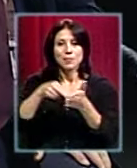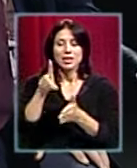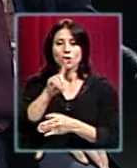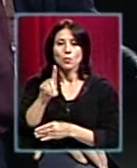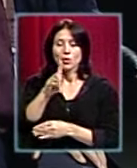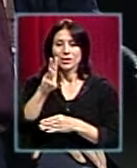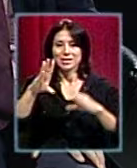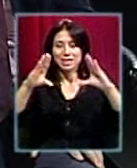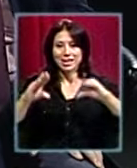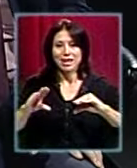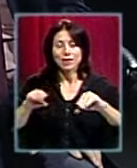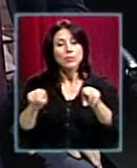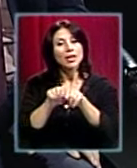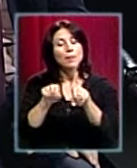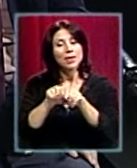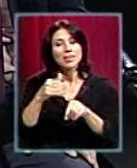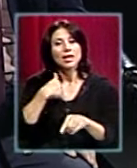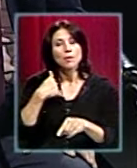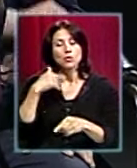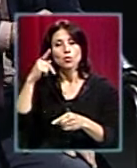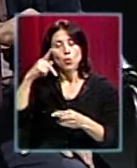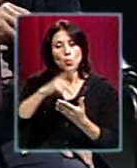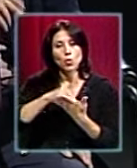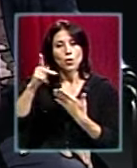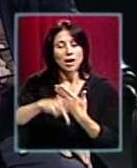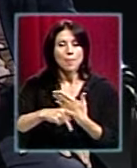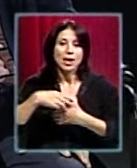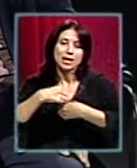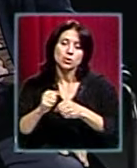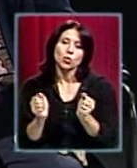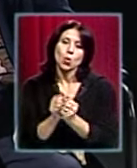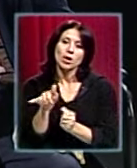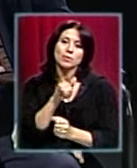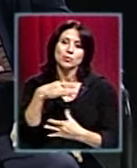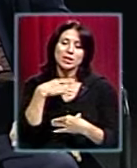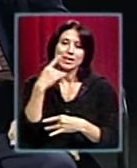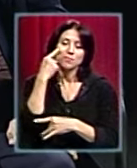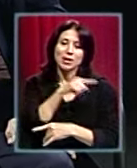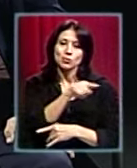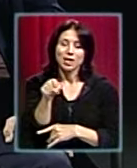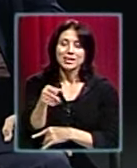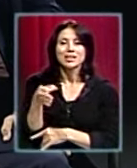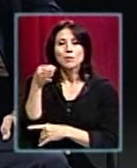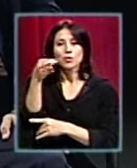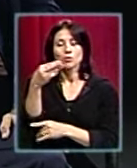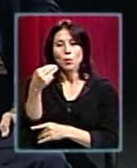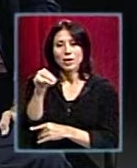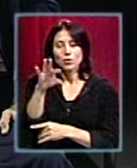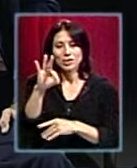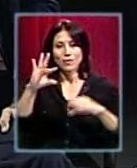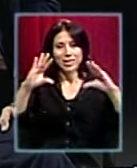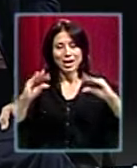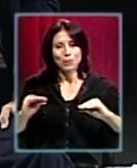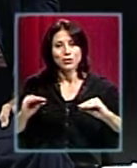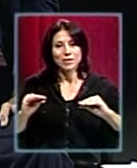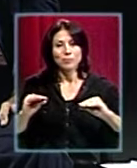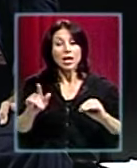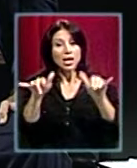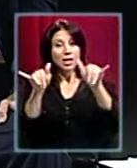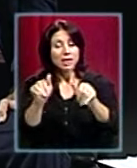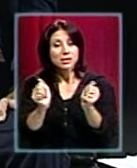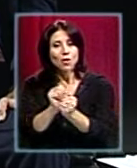tarde. Tendremos otro programa hecho, esperamos con el mismo interés para ustedes, el próximo miércoles a las 9 de la noche, y